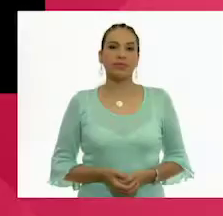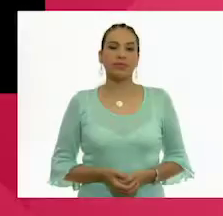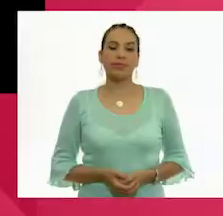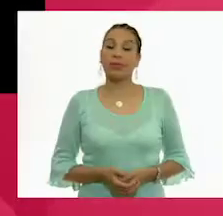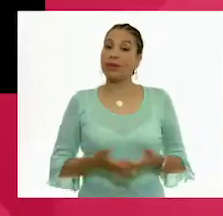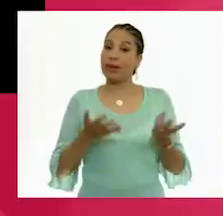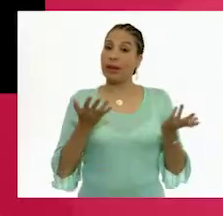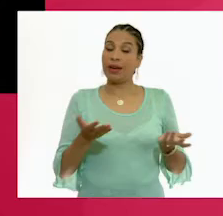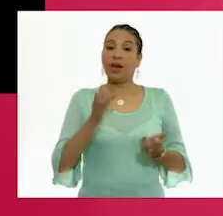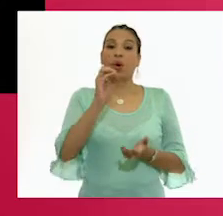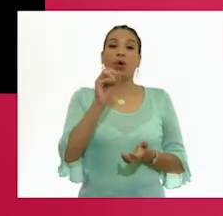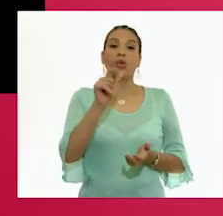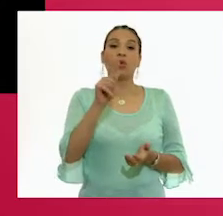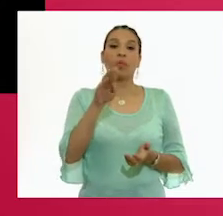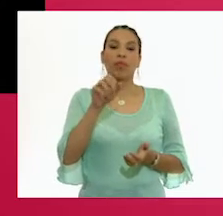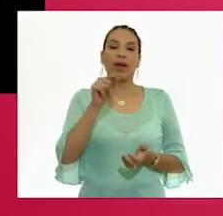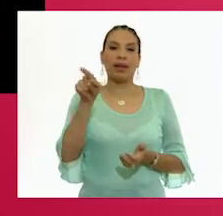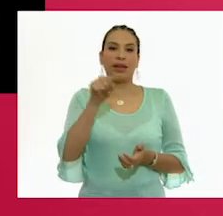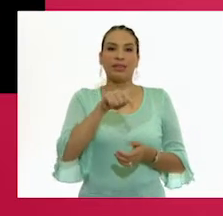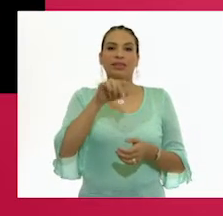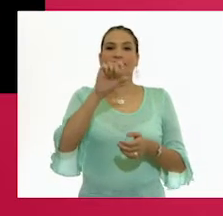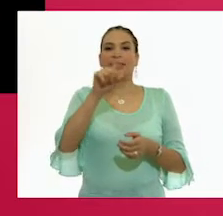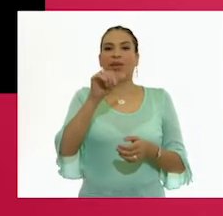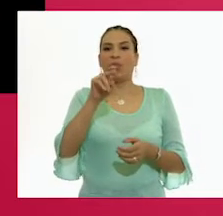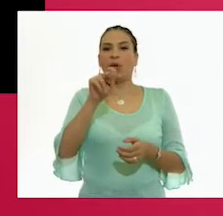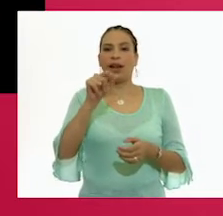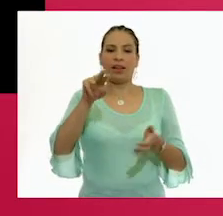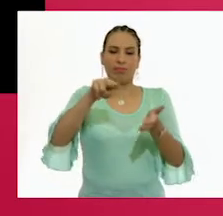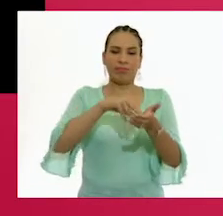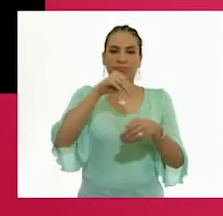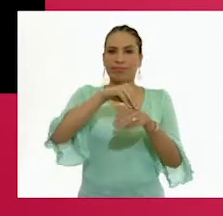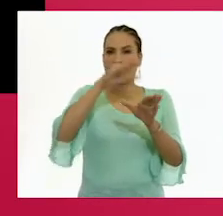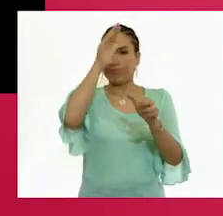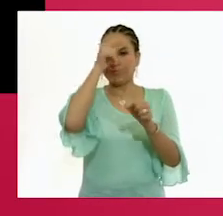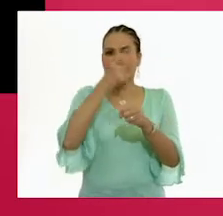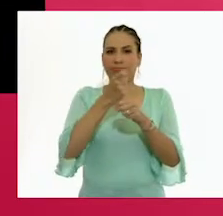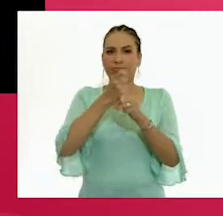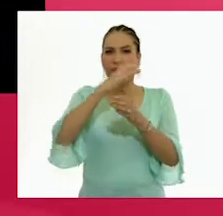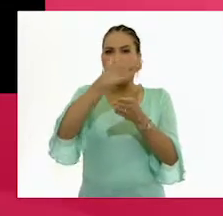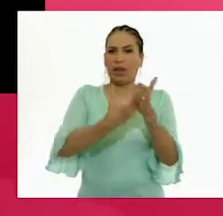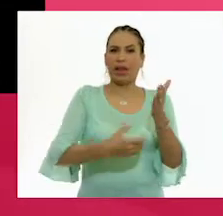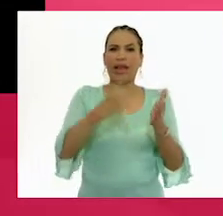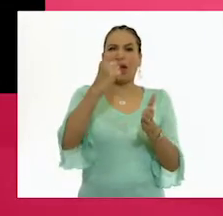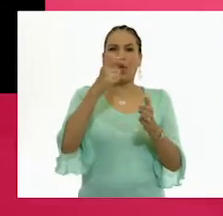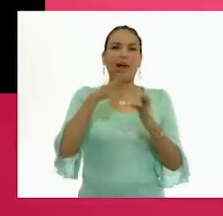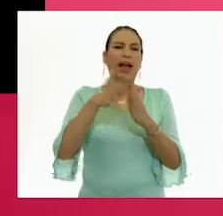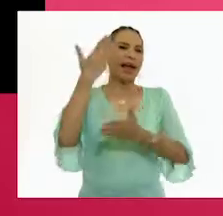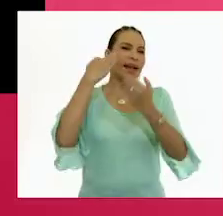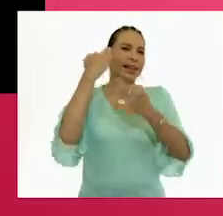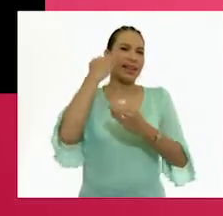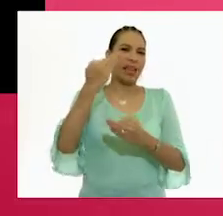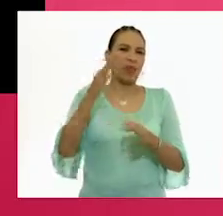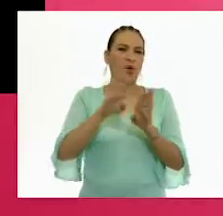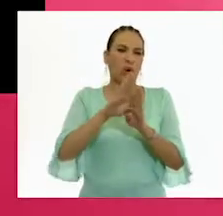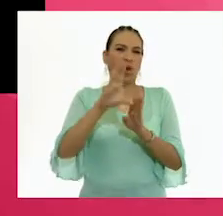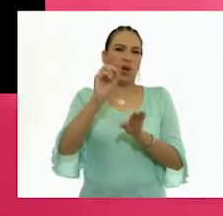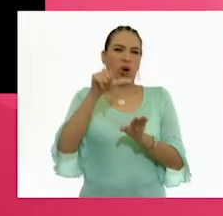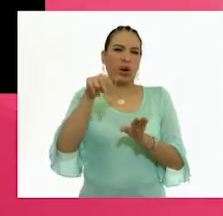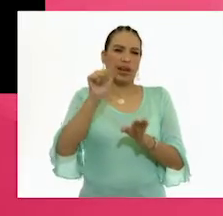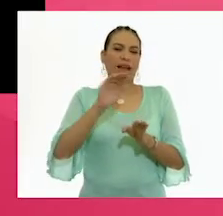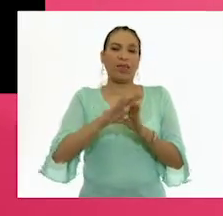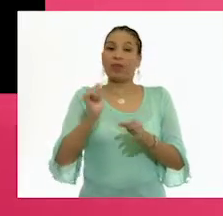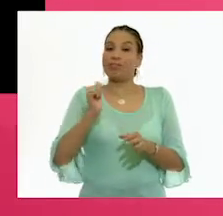Así que Otumba y Zempoala firmaron el primer contrato de aguas de la época colonial. La idea era aprovechar